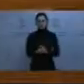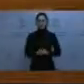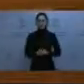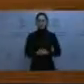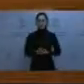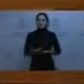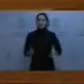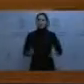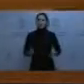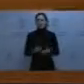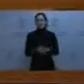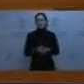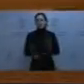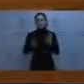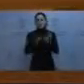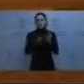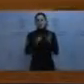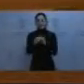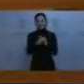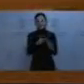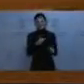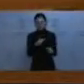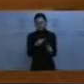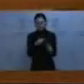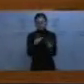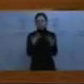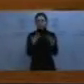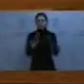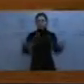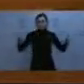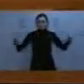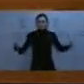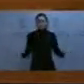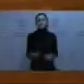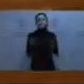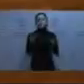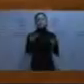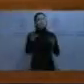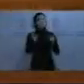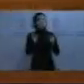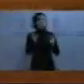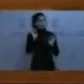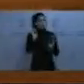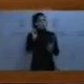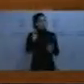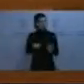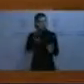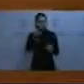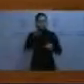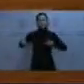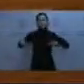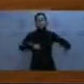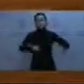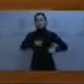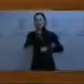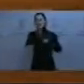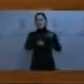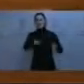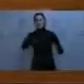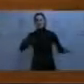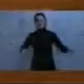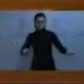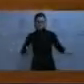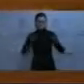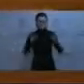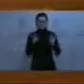Y, por tanto, la Ley de Transparencia fue impulsada porque, efectivamente, había una demanda ciudadana, pero fue